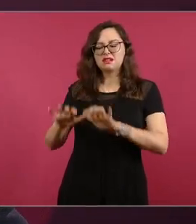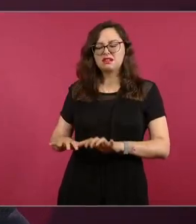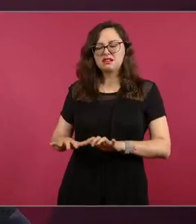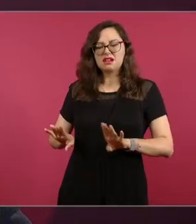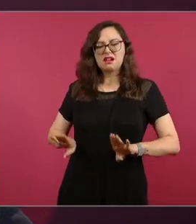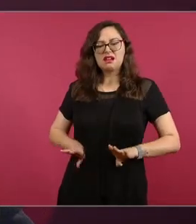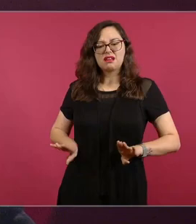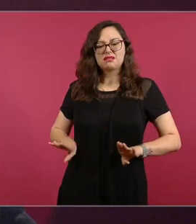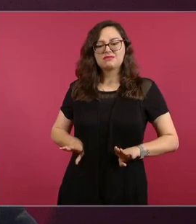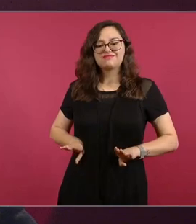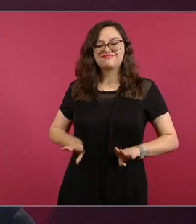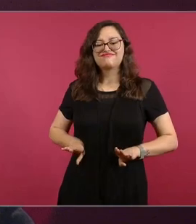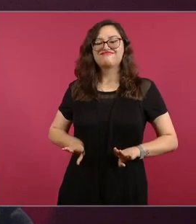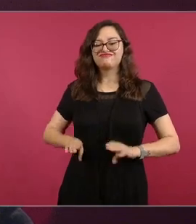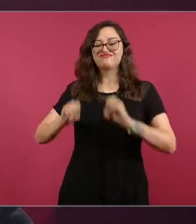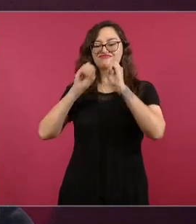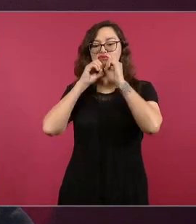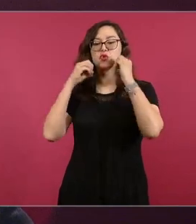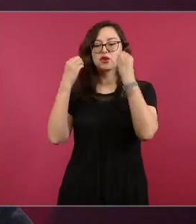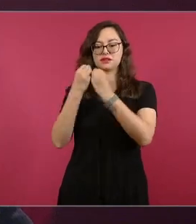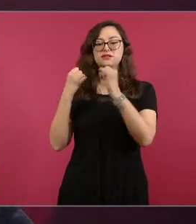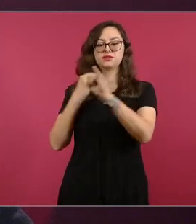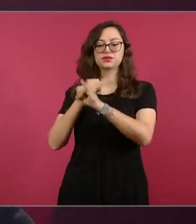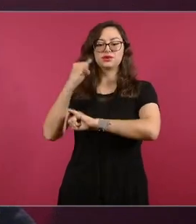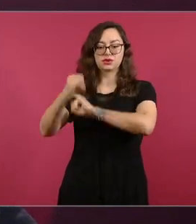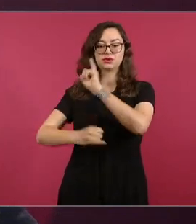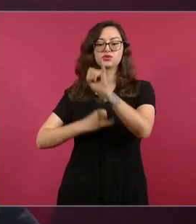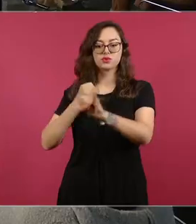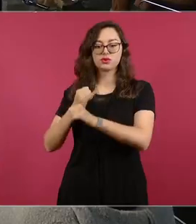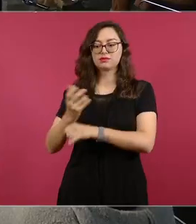de defensa de derechos humanos.